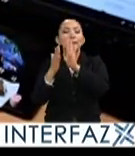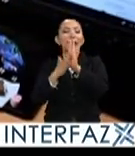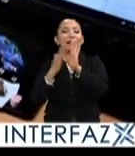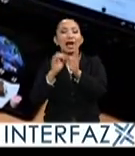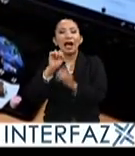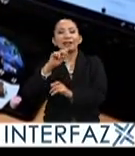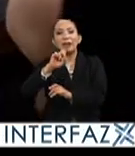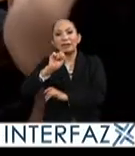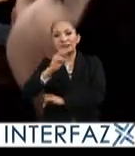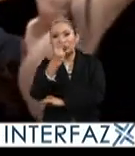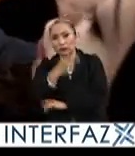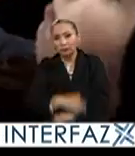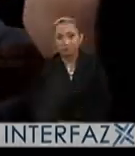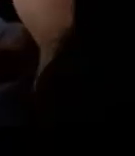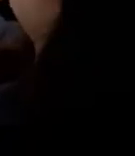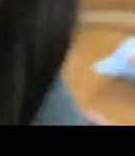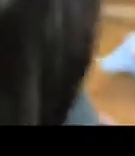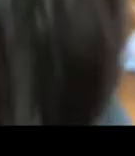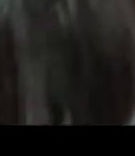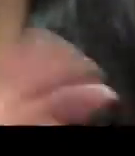Canal 22.